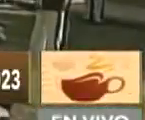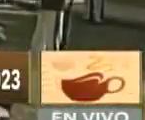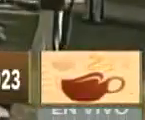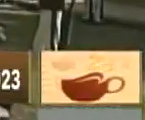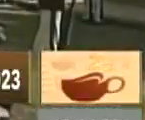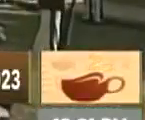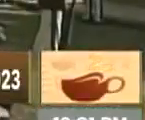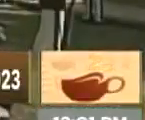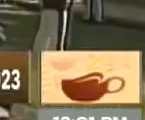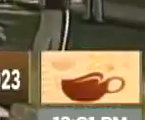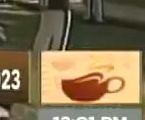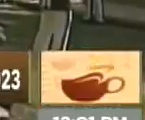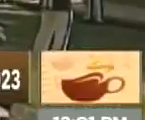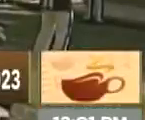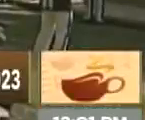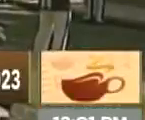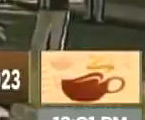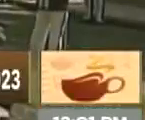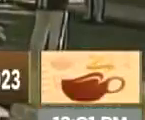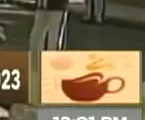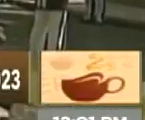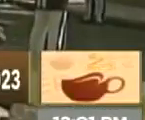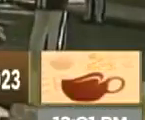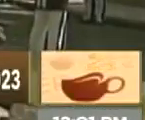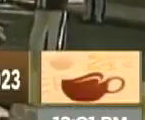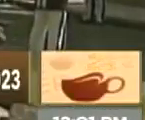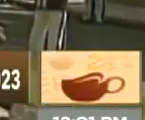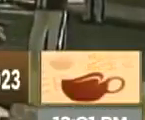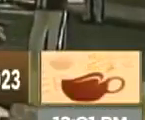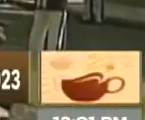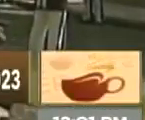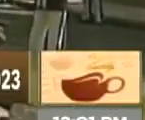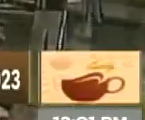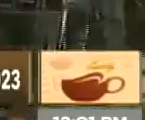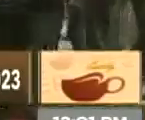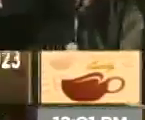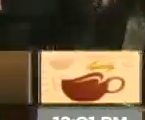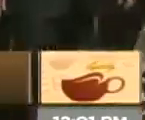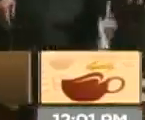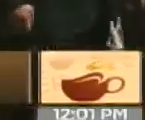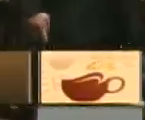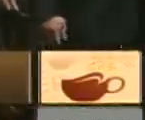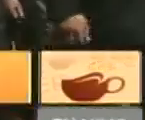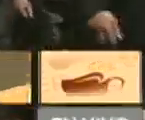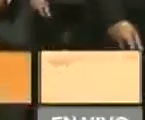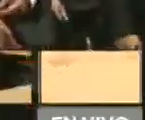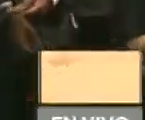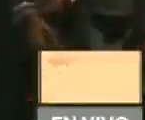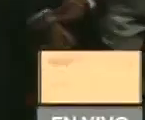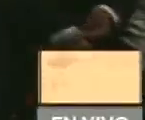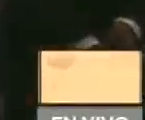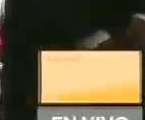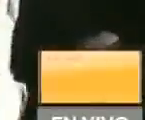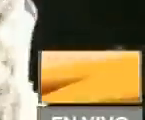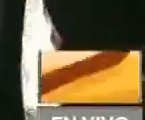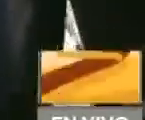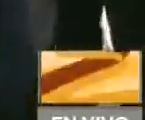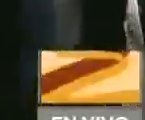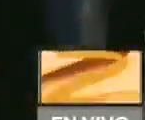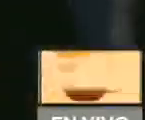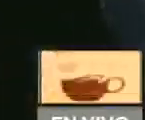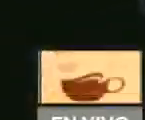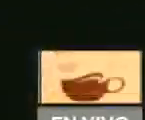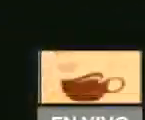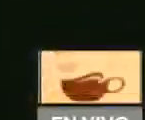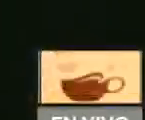llegada de las autoridades al frente del presidente del Parlamento venezolano, doctor Jorge Rodríguez, en